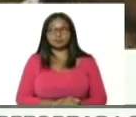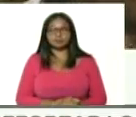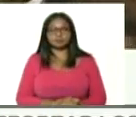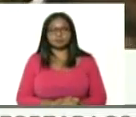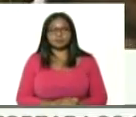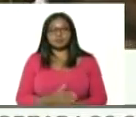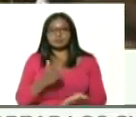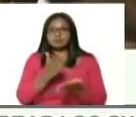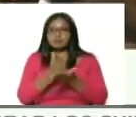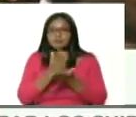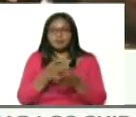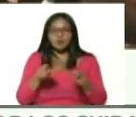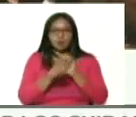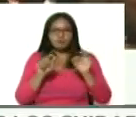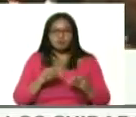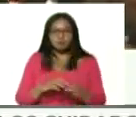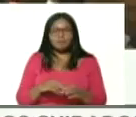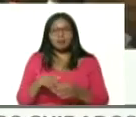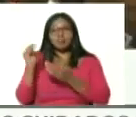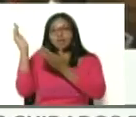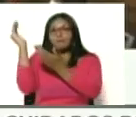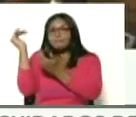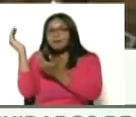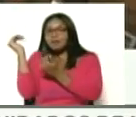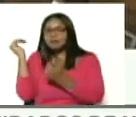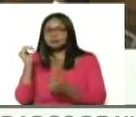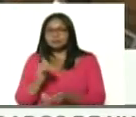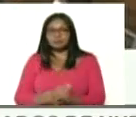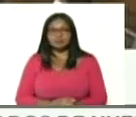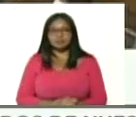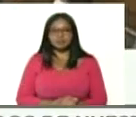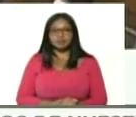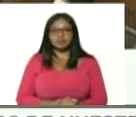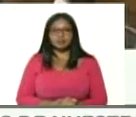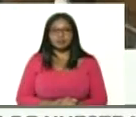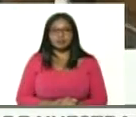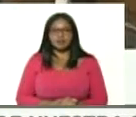Siempre está la esperanza, pero es una esperanza